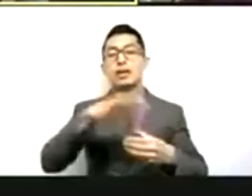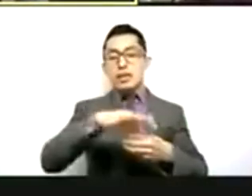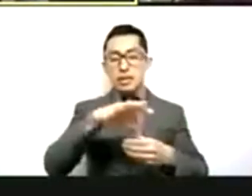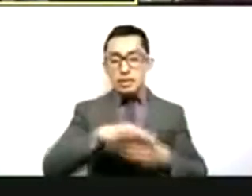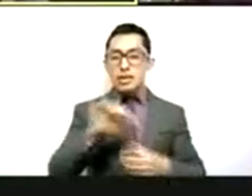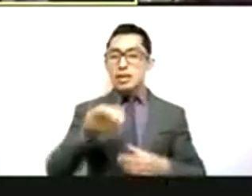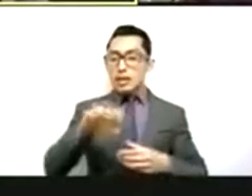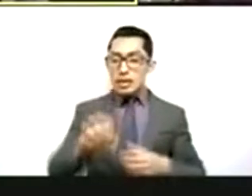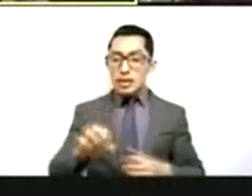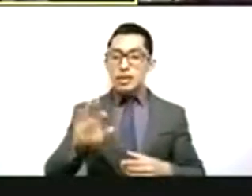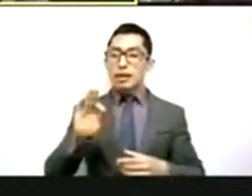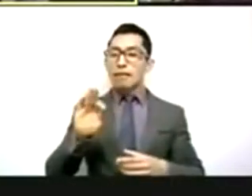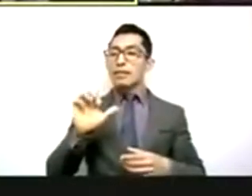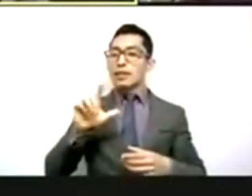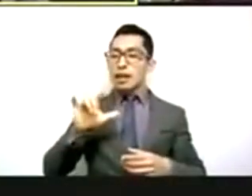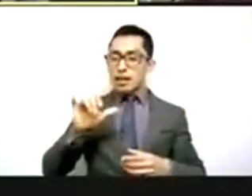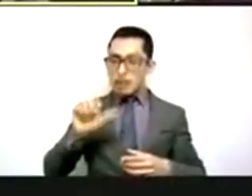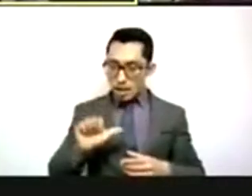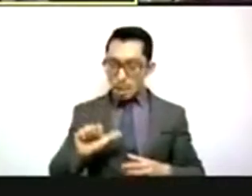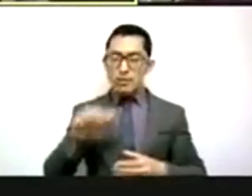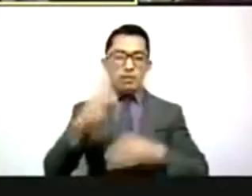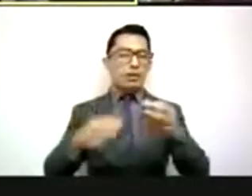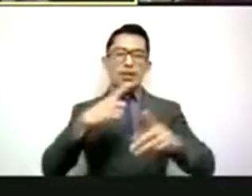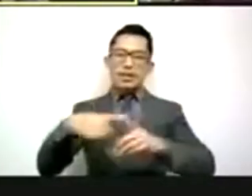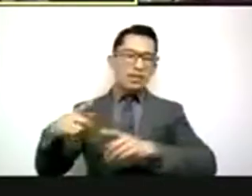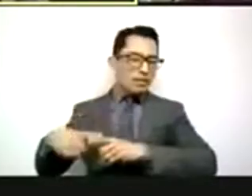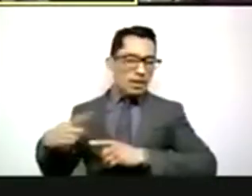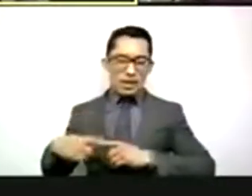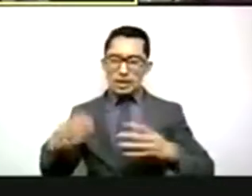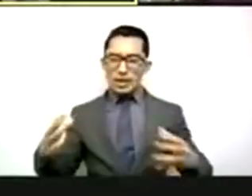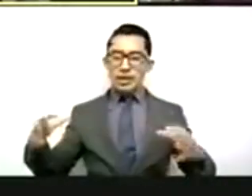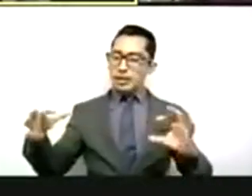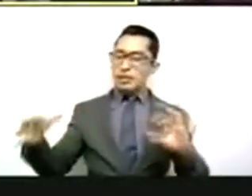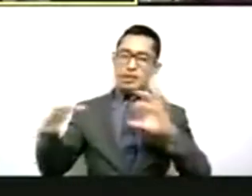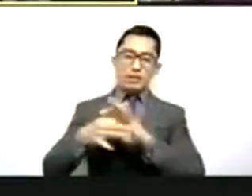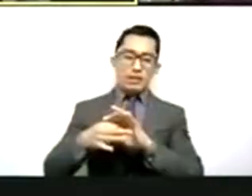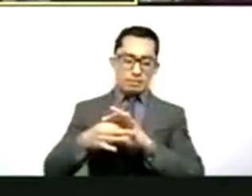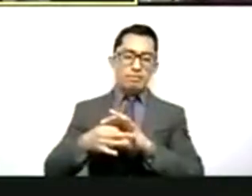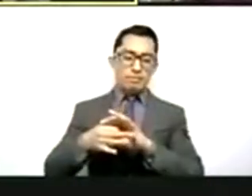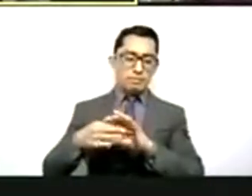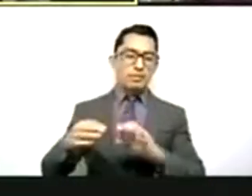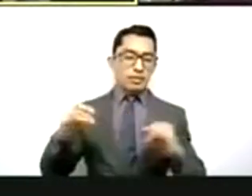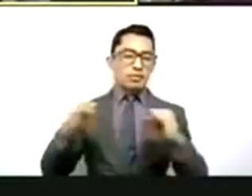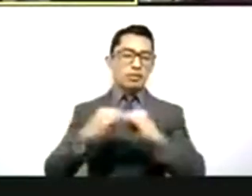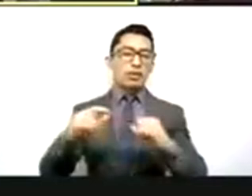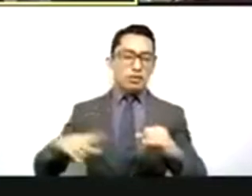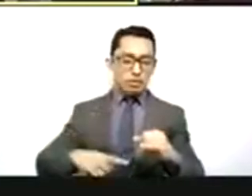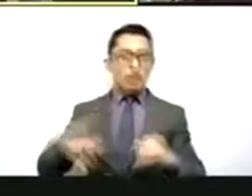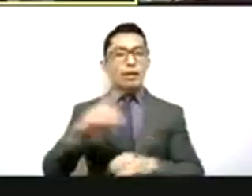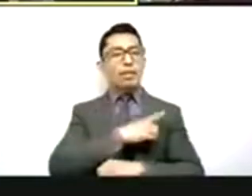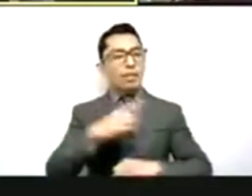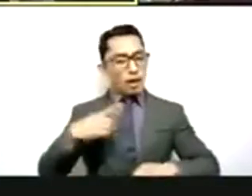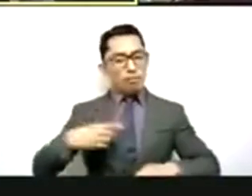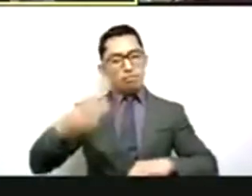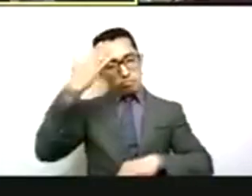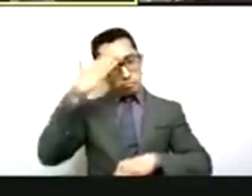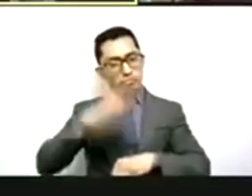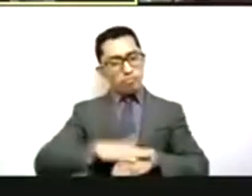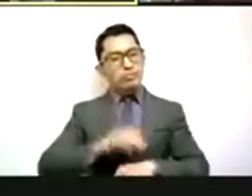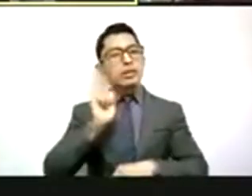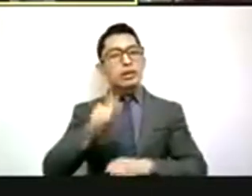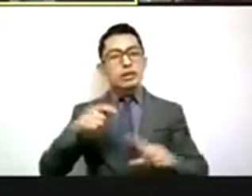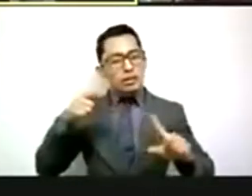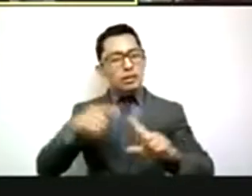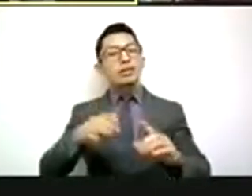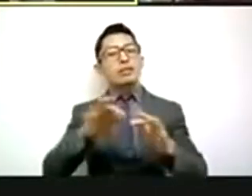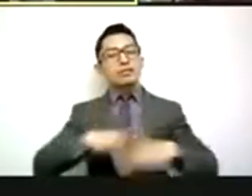fiscalías y los tribunales, cualquier otra institución del Estado mexicano, no deben olvidar el proceso de capacitación y